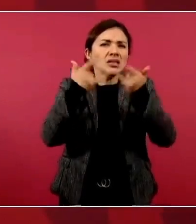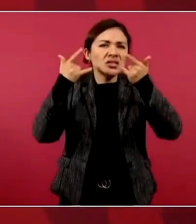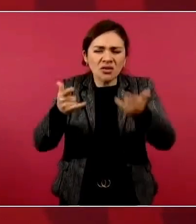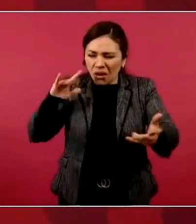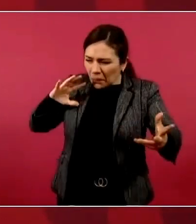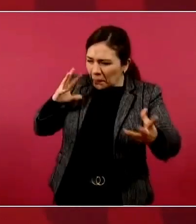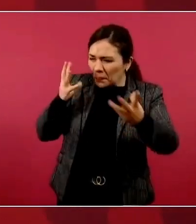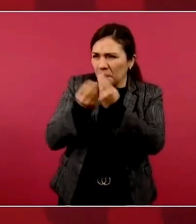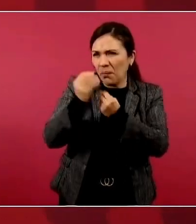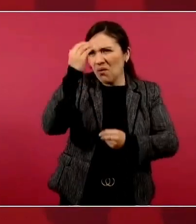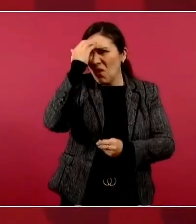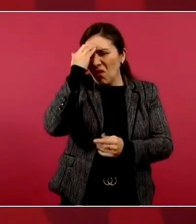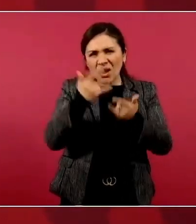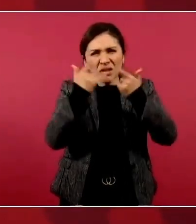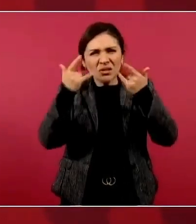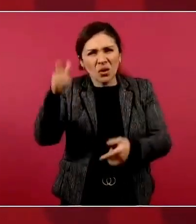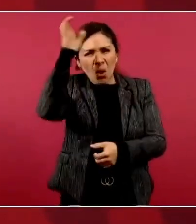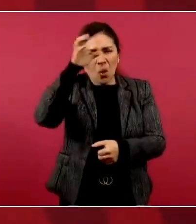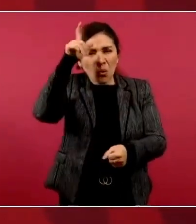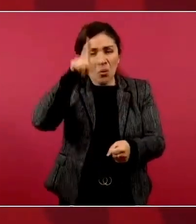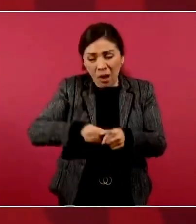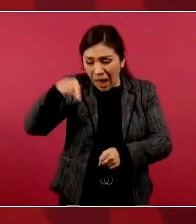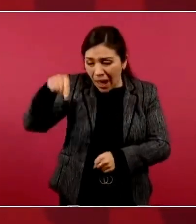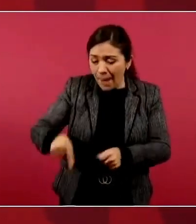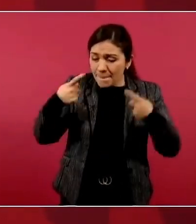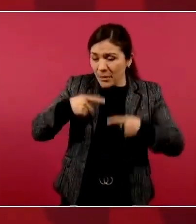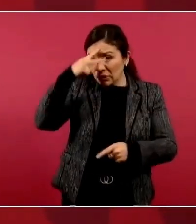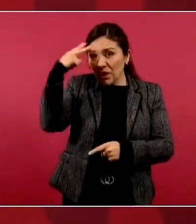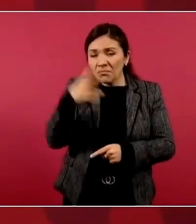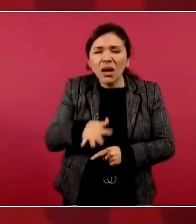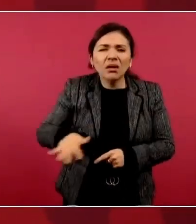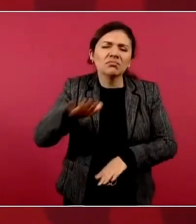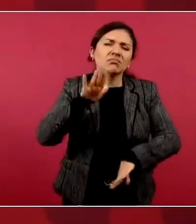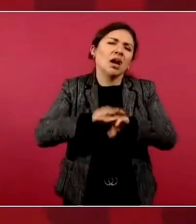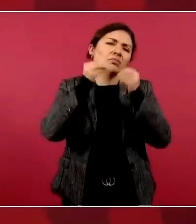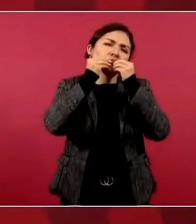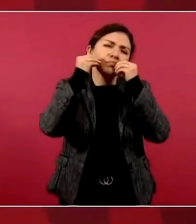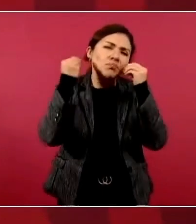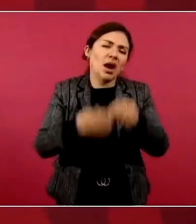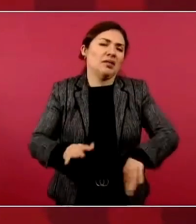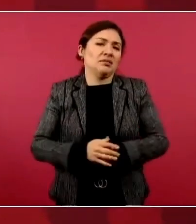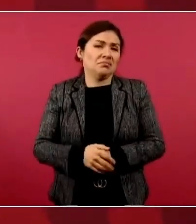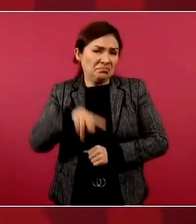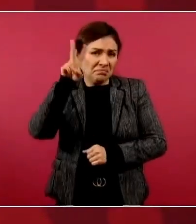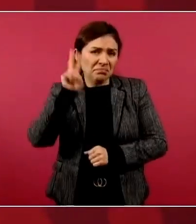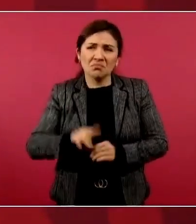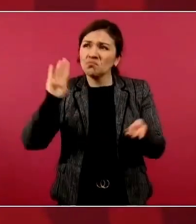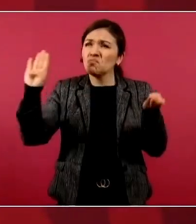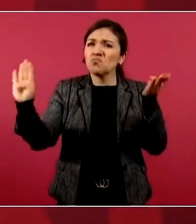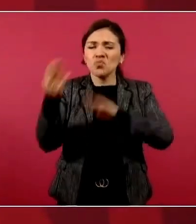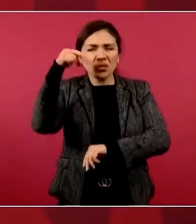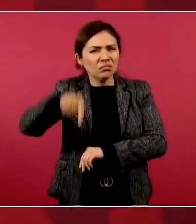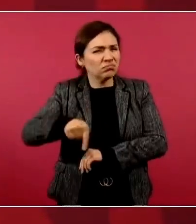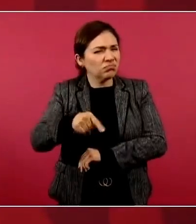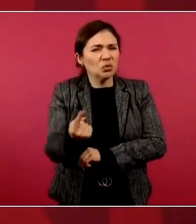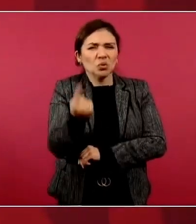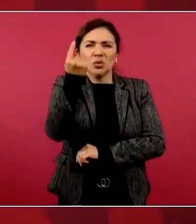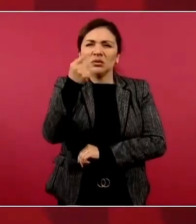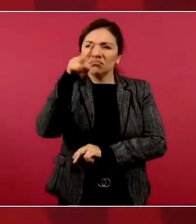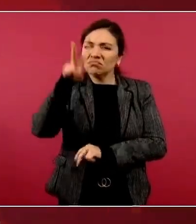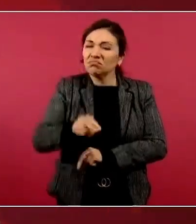culturales, es un pueblo excepcional en el mundo. O sea,